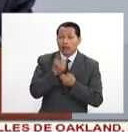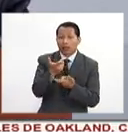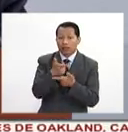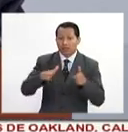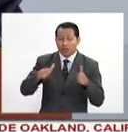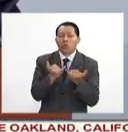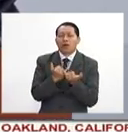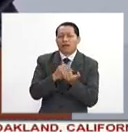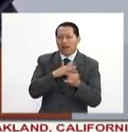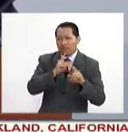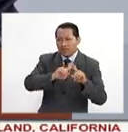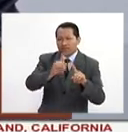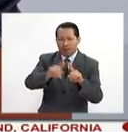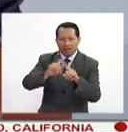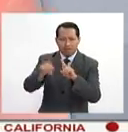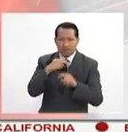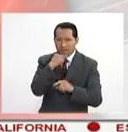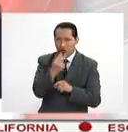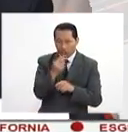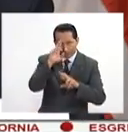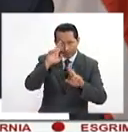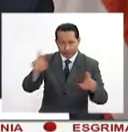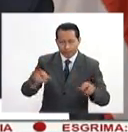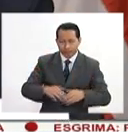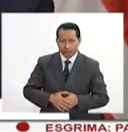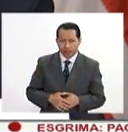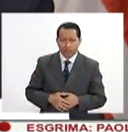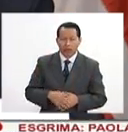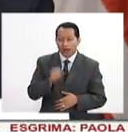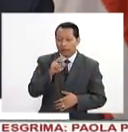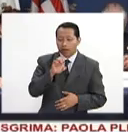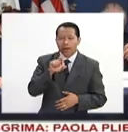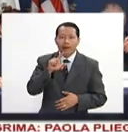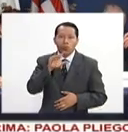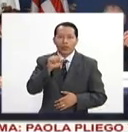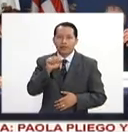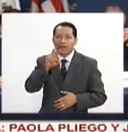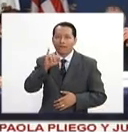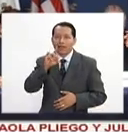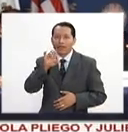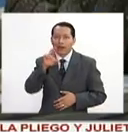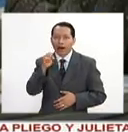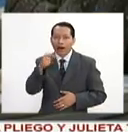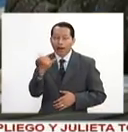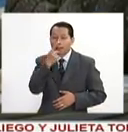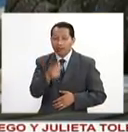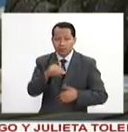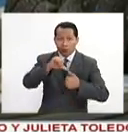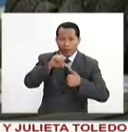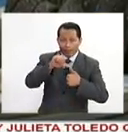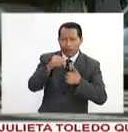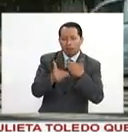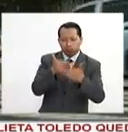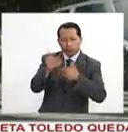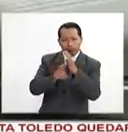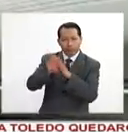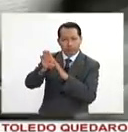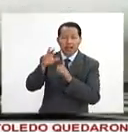la pluralidad de voces. El canciller Luis Videgaray afirmó que el desarrollo de Centroamérica es